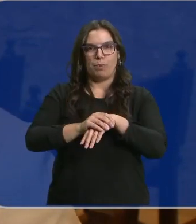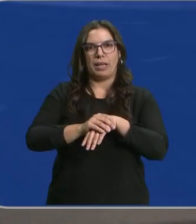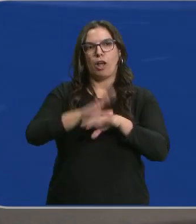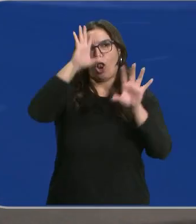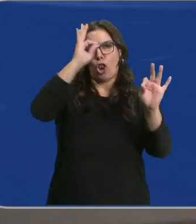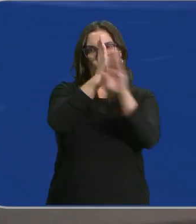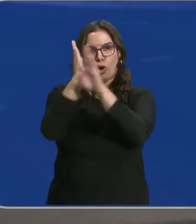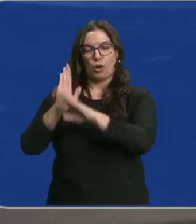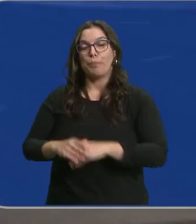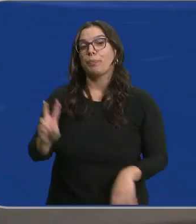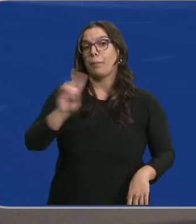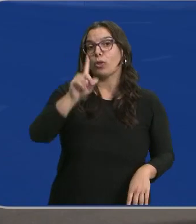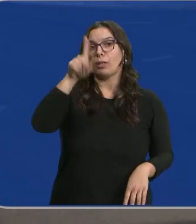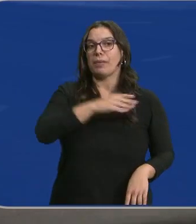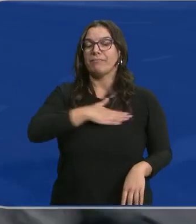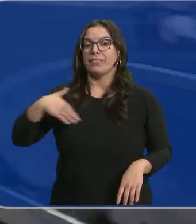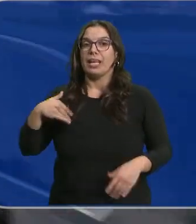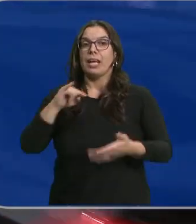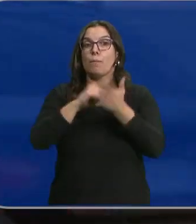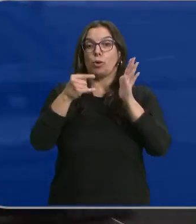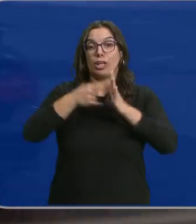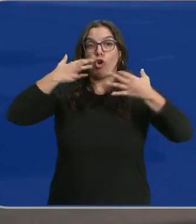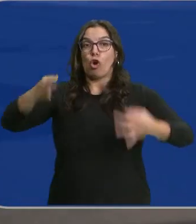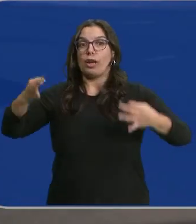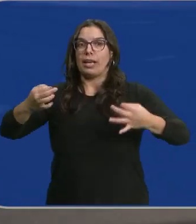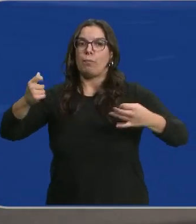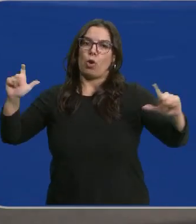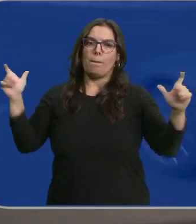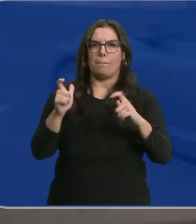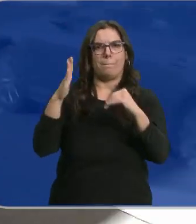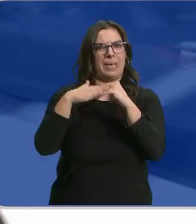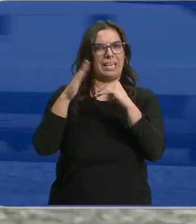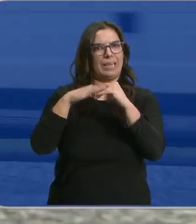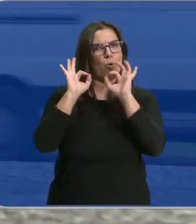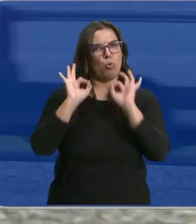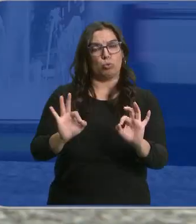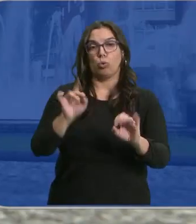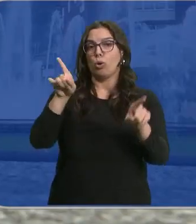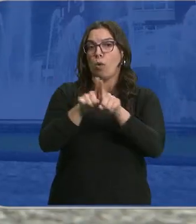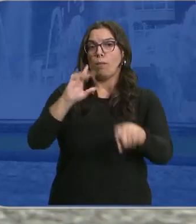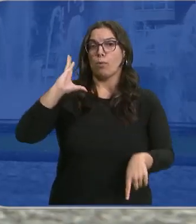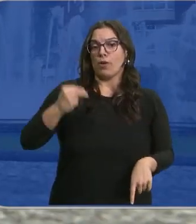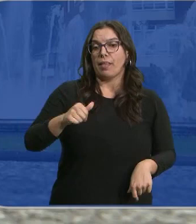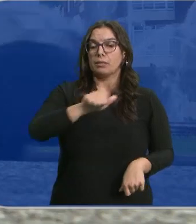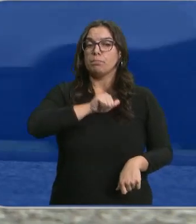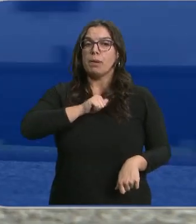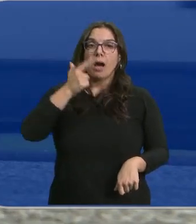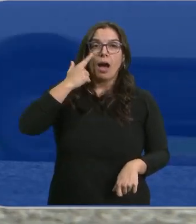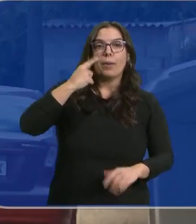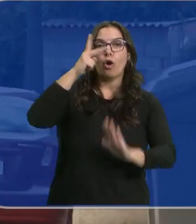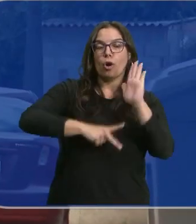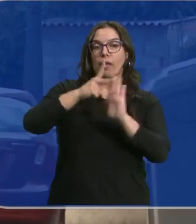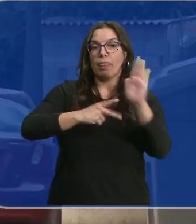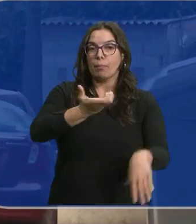racional. Valladolid también pretende reducir el proyecto original para cumplir con el mínimo legal. Lo mismo que Ponferrada, pendiente aún de aprobar la